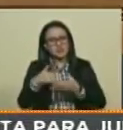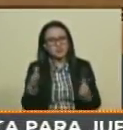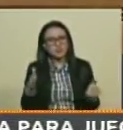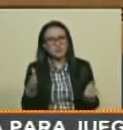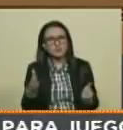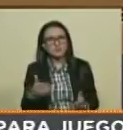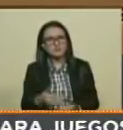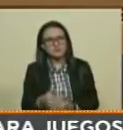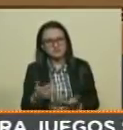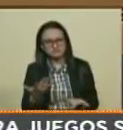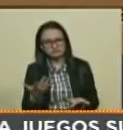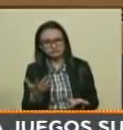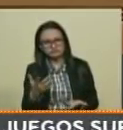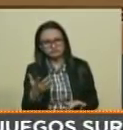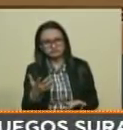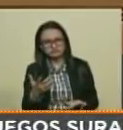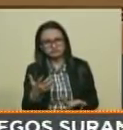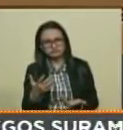Impunidad, complicidad,